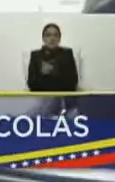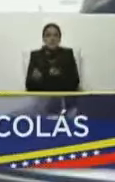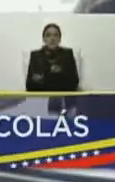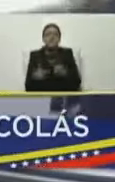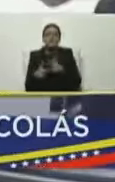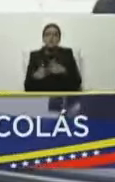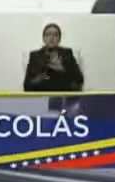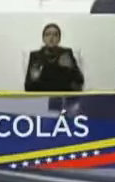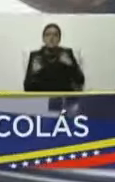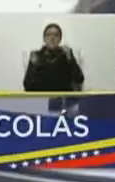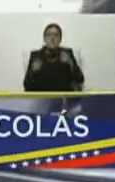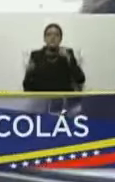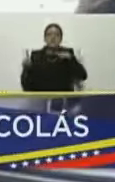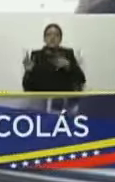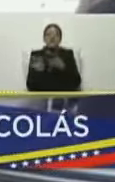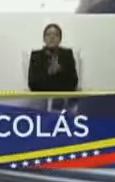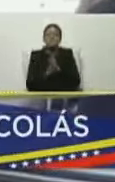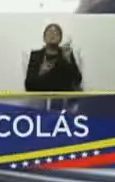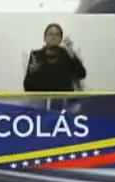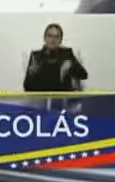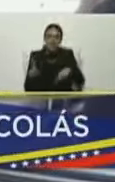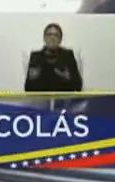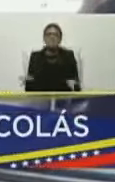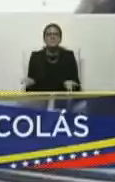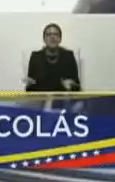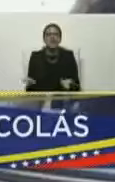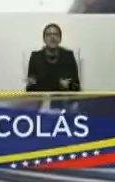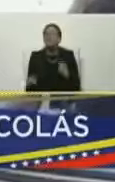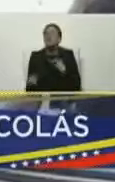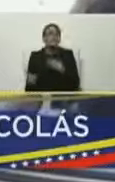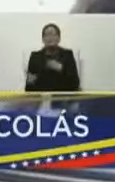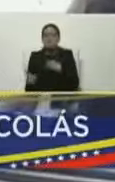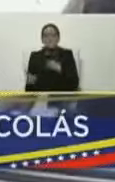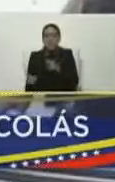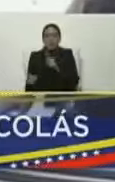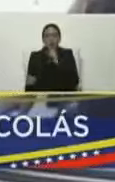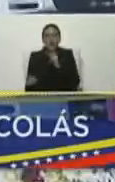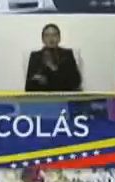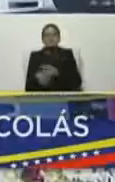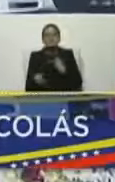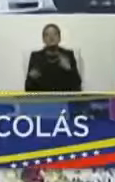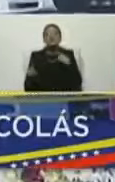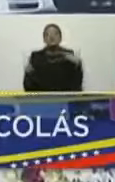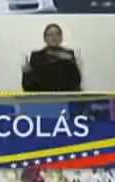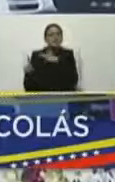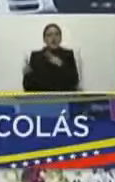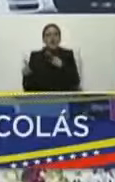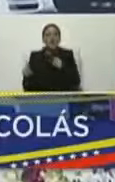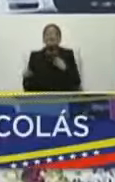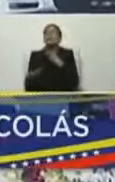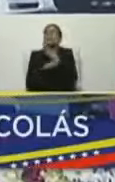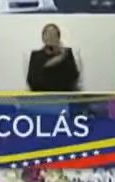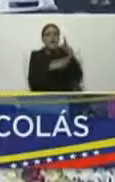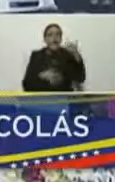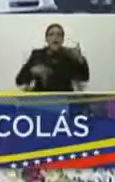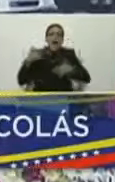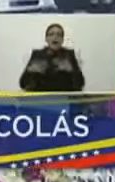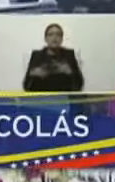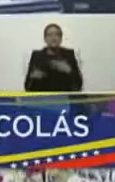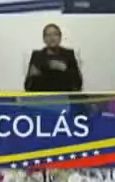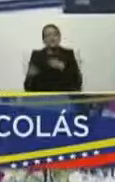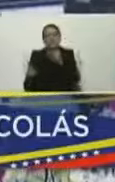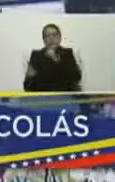entonces. Era emprendedor sin antes de la ley, correcto. Mira, no me como un helado porque estoy ronco. Y ahorita tengo varias abastos en